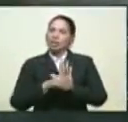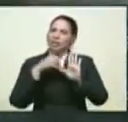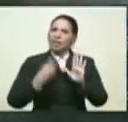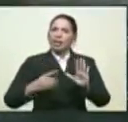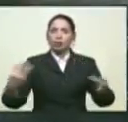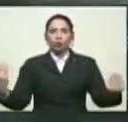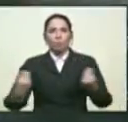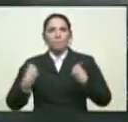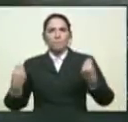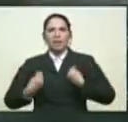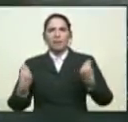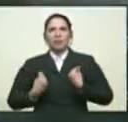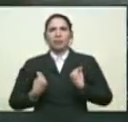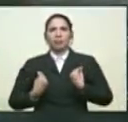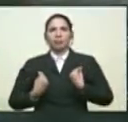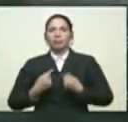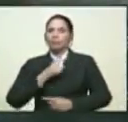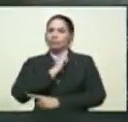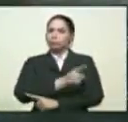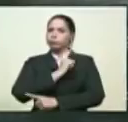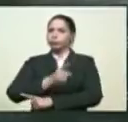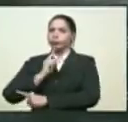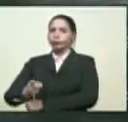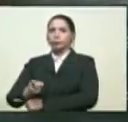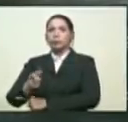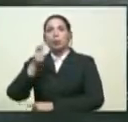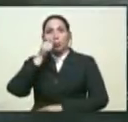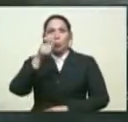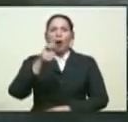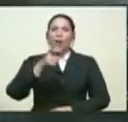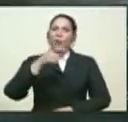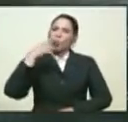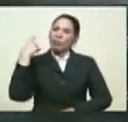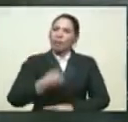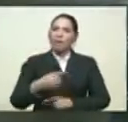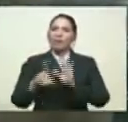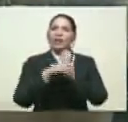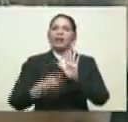vivir, a existir, a un pueblo que tiene derecho a su felicidad.